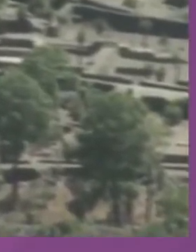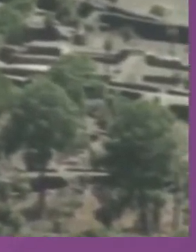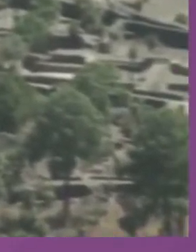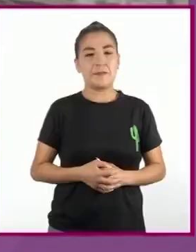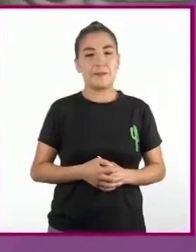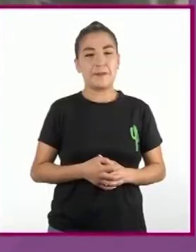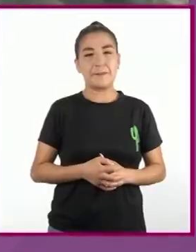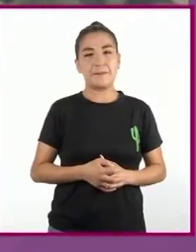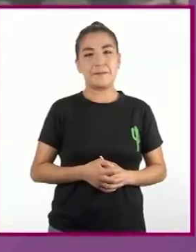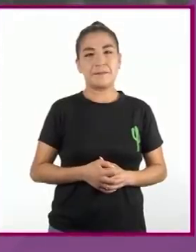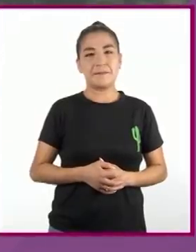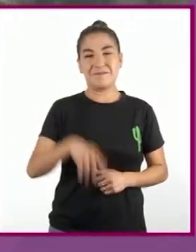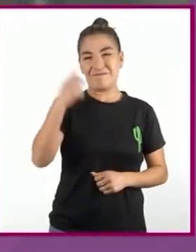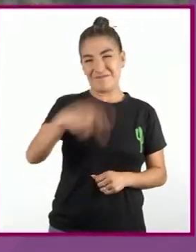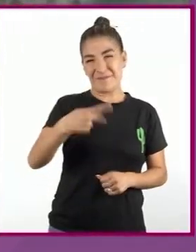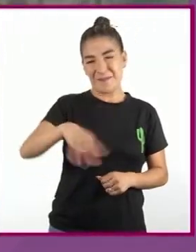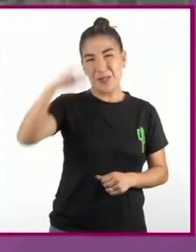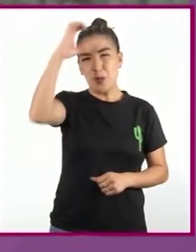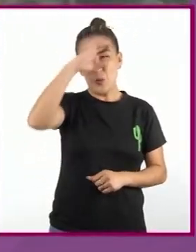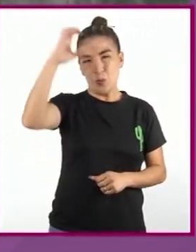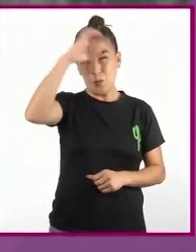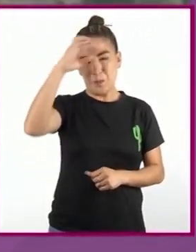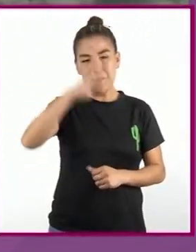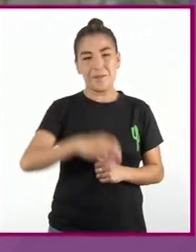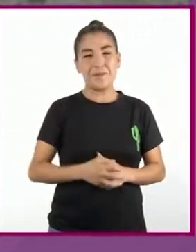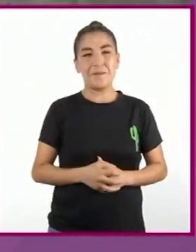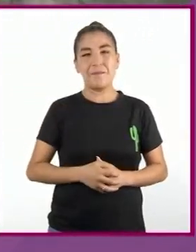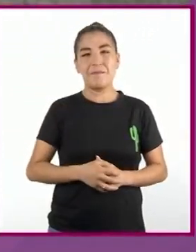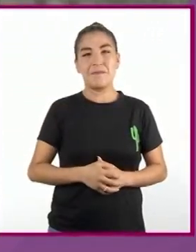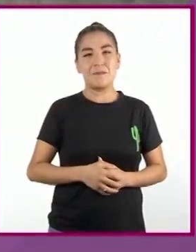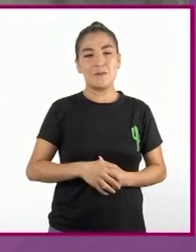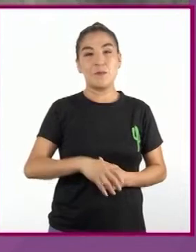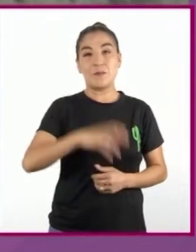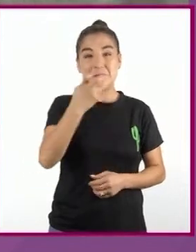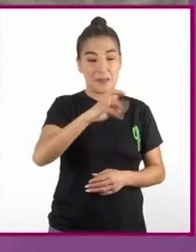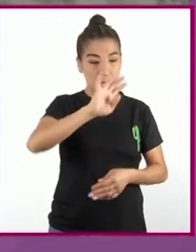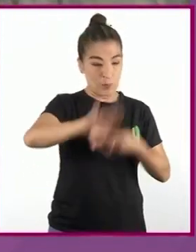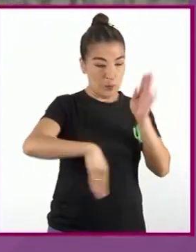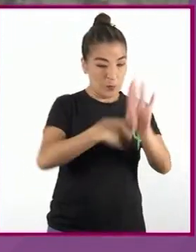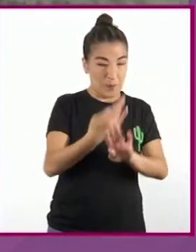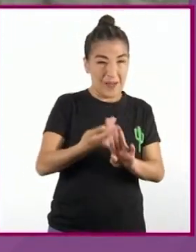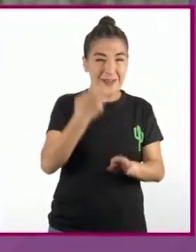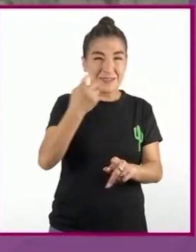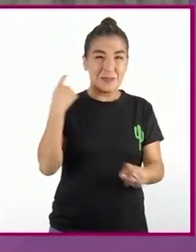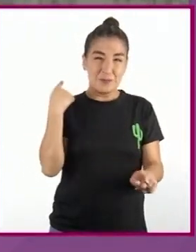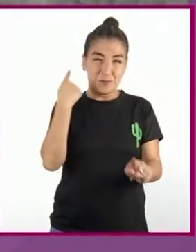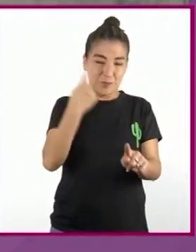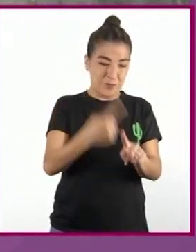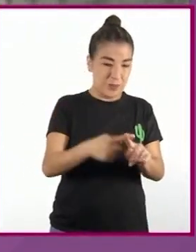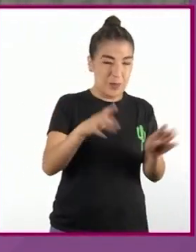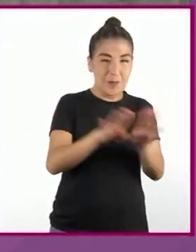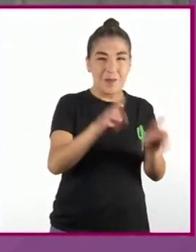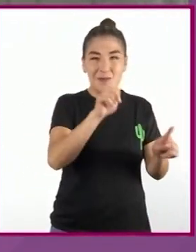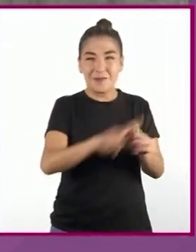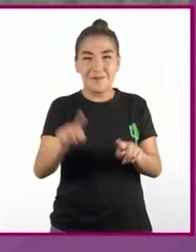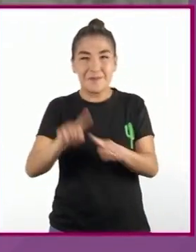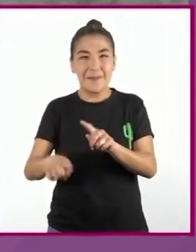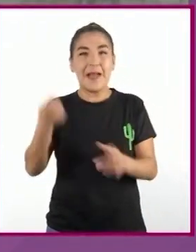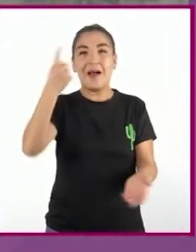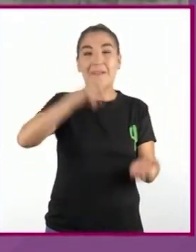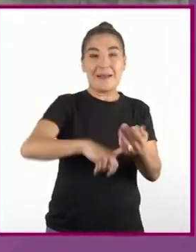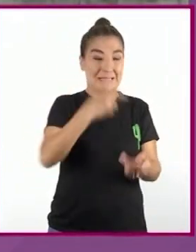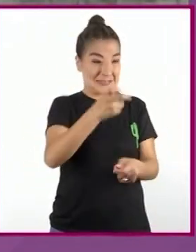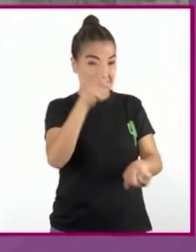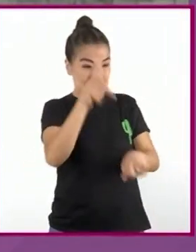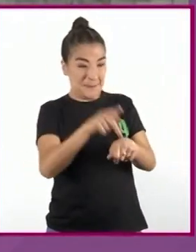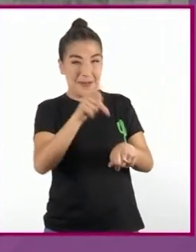Las culturas en el mundo a lo largo de su desarrollo, cuando tuvieron acceso a la obsidiana,